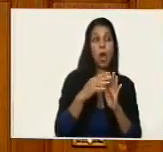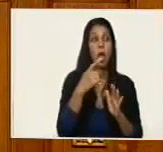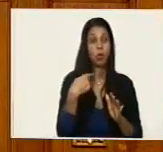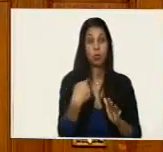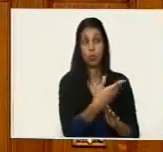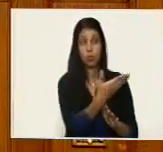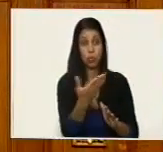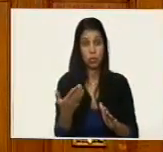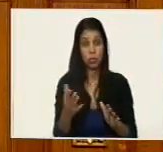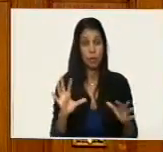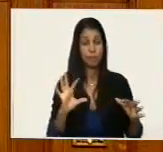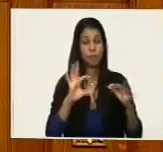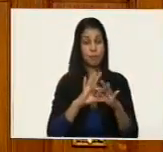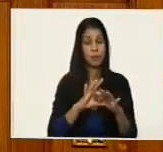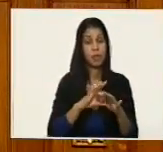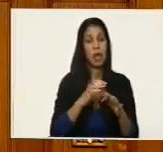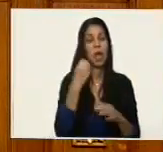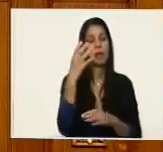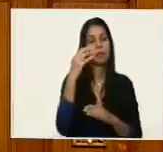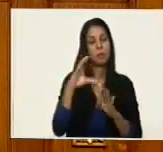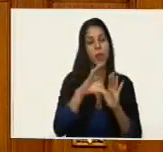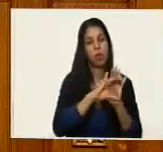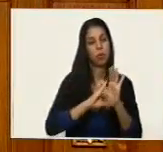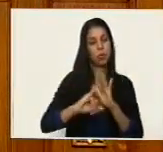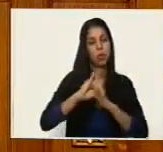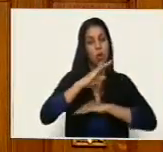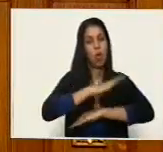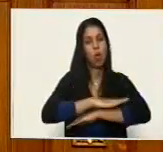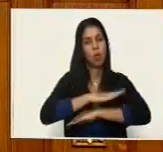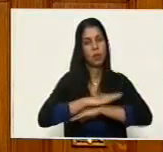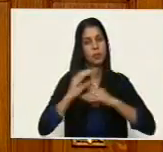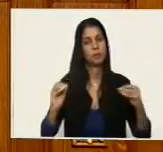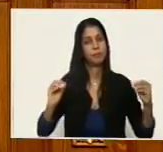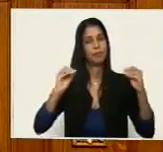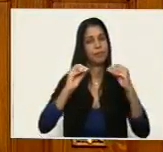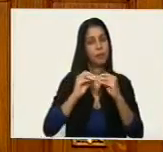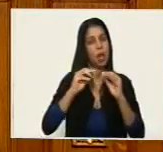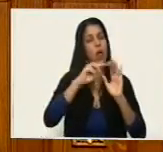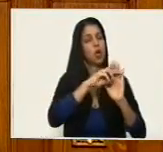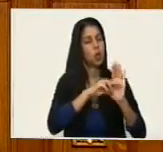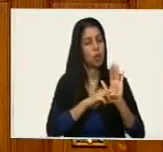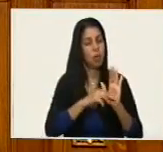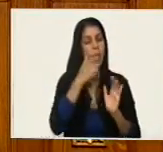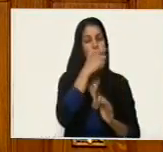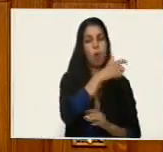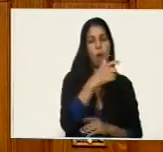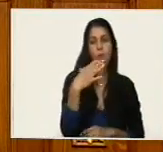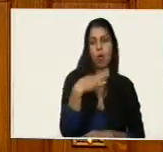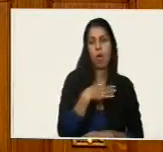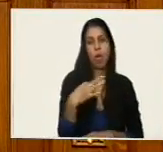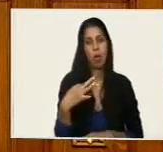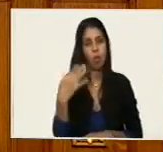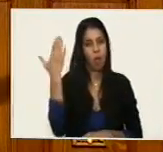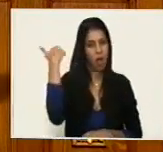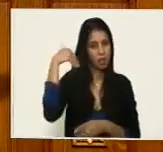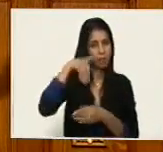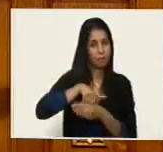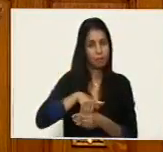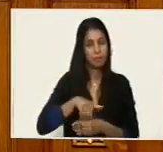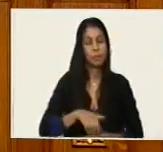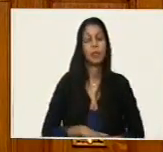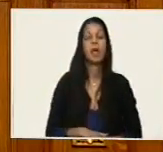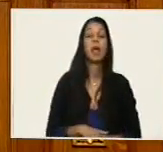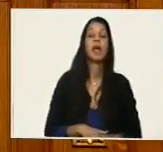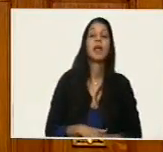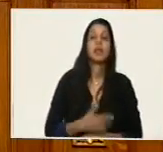de la Asamblea Nacional Constituyente, cumpliendo los deberes para los cuales nuestro pueblo nos eligió. En ese sentido,